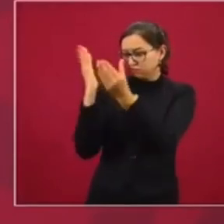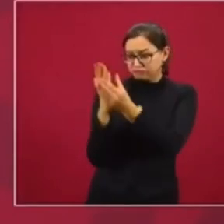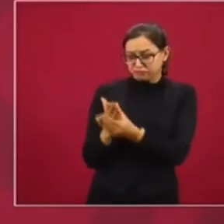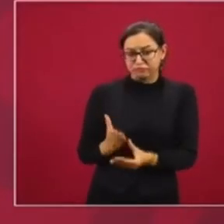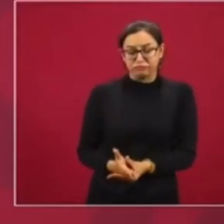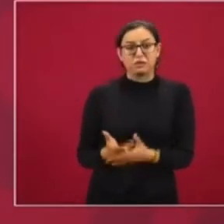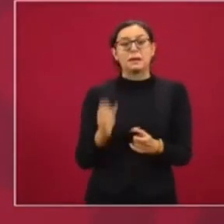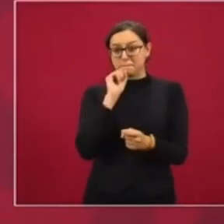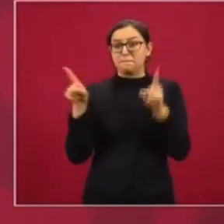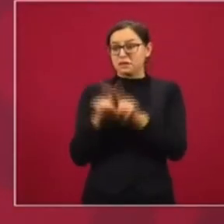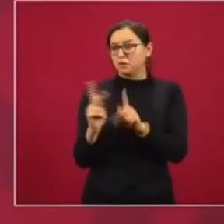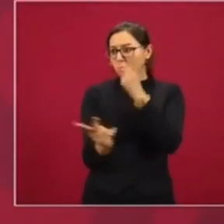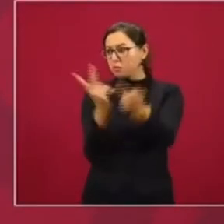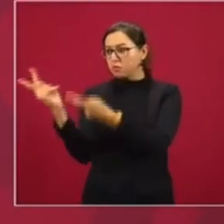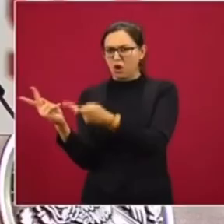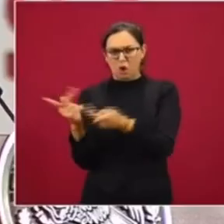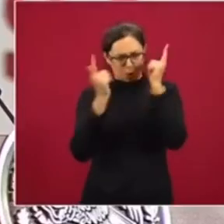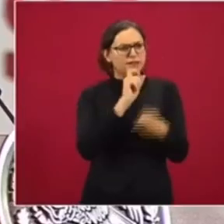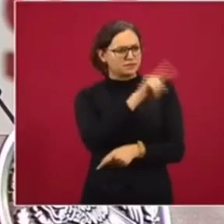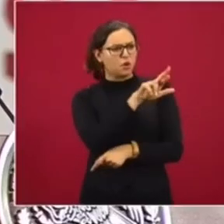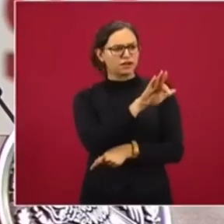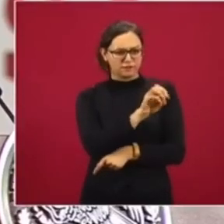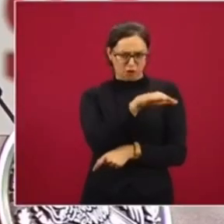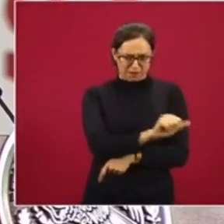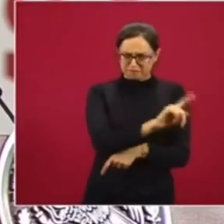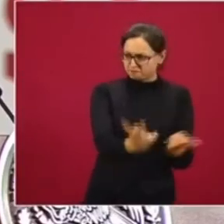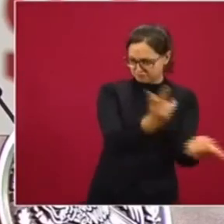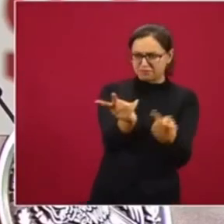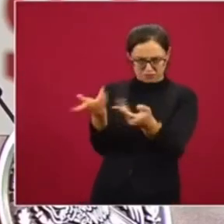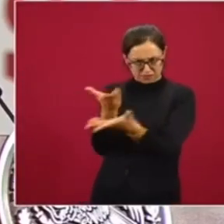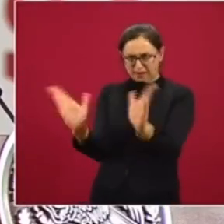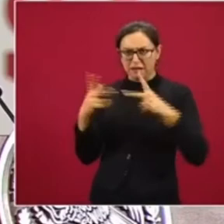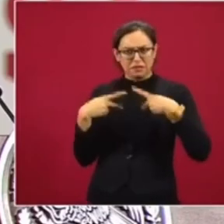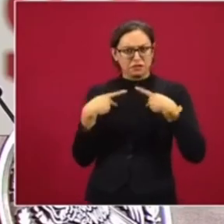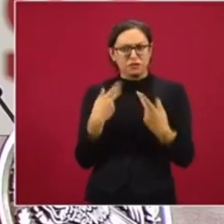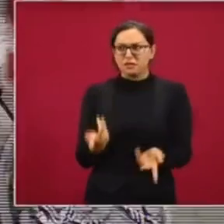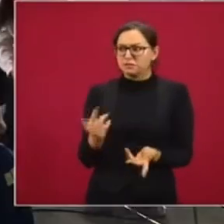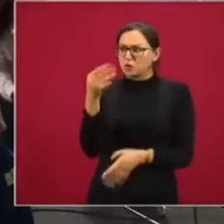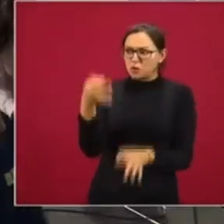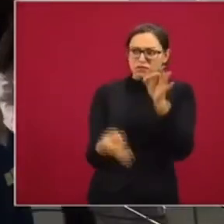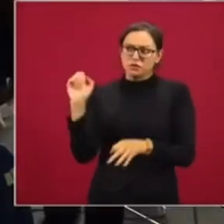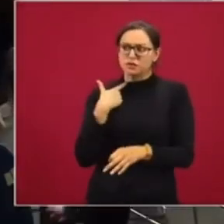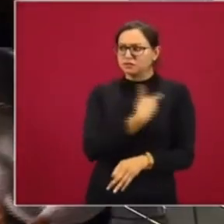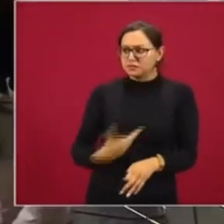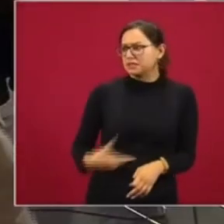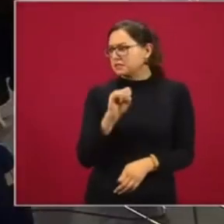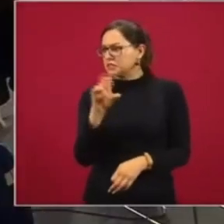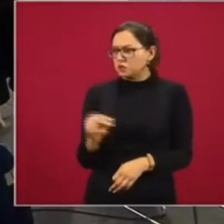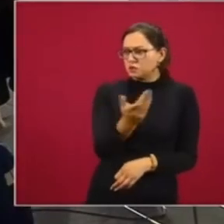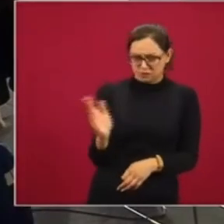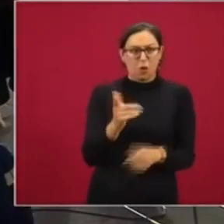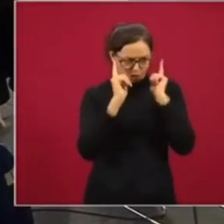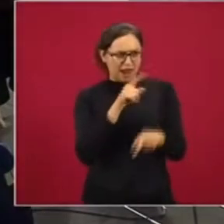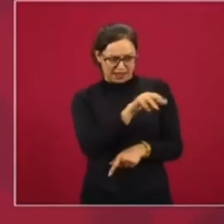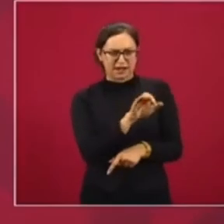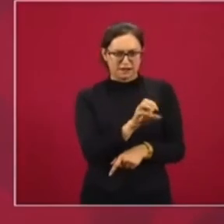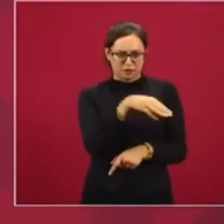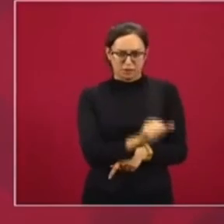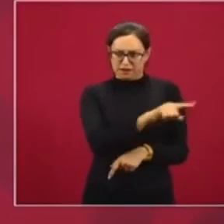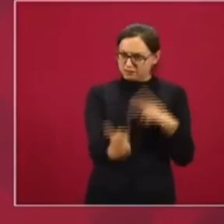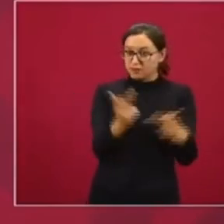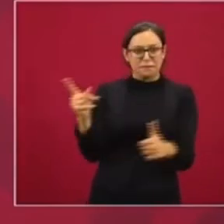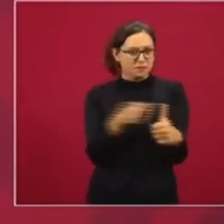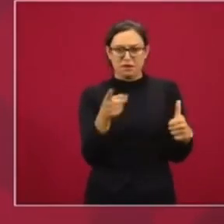Ojalá y la reforma hiciera una, preguntando qué opina la gente. Si quieren que se lleve a cabo el juicio de los expresidentes, empezando por Salinas.